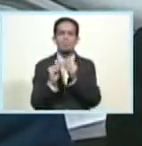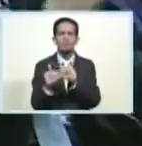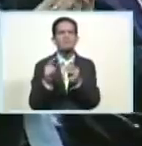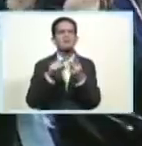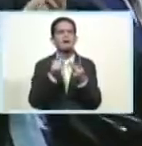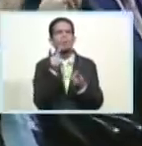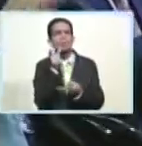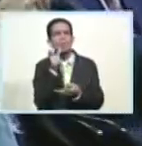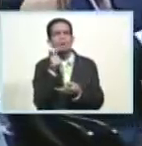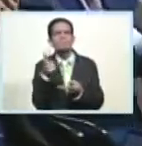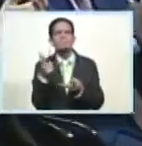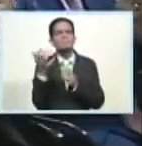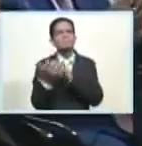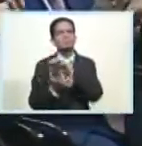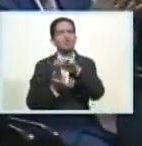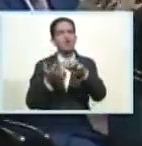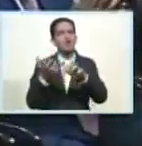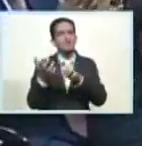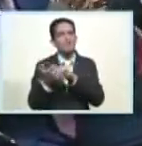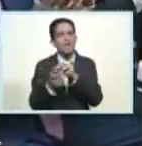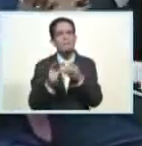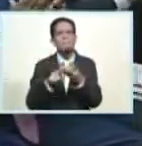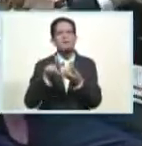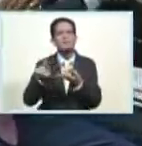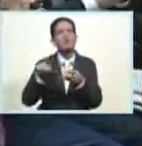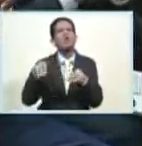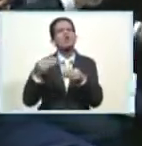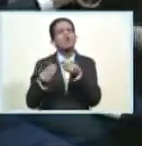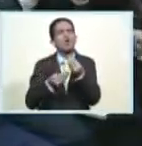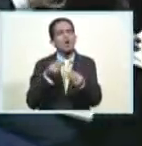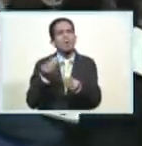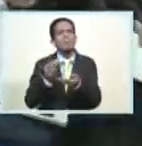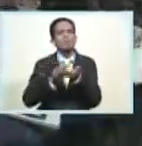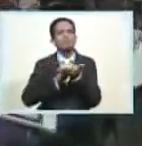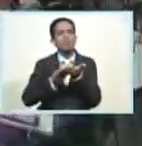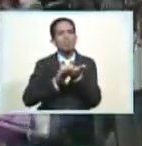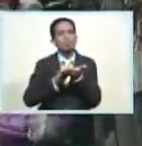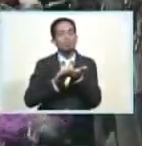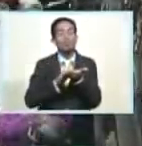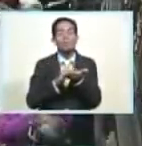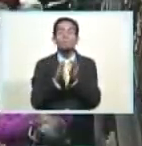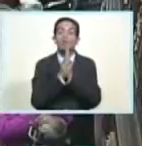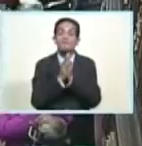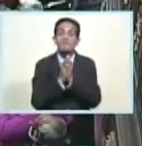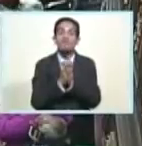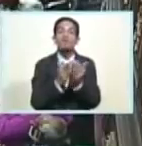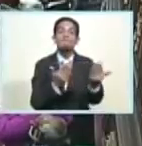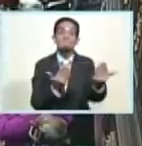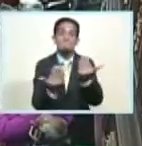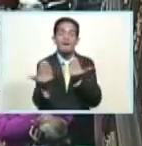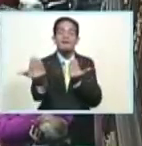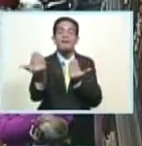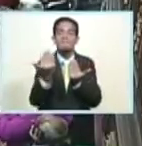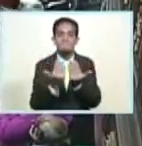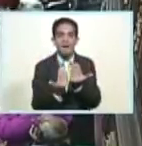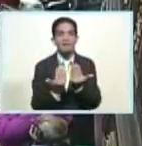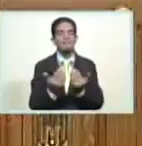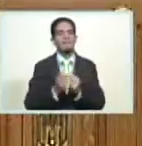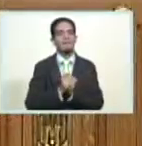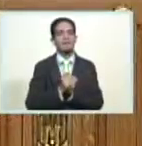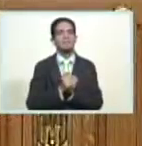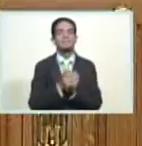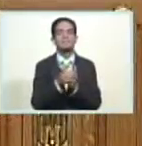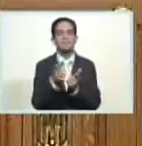sus diagnósticos, con sus soluciones. Comuneros de la patria, quiero recibirlos por fases, por sectores,